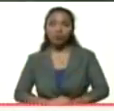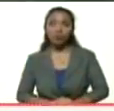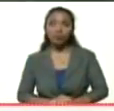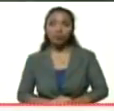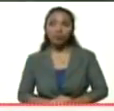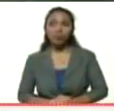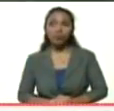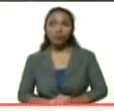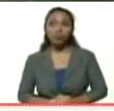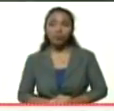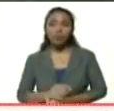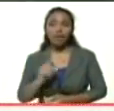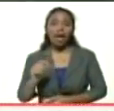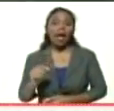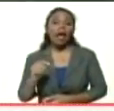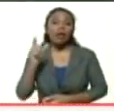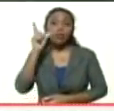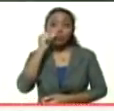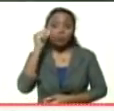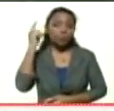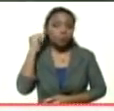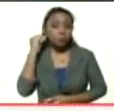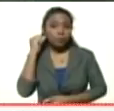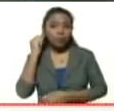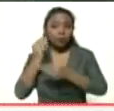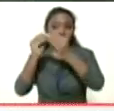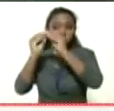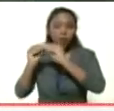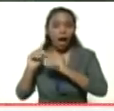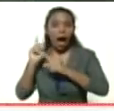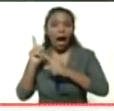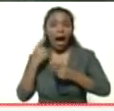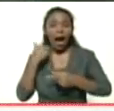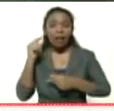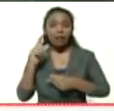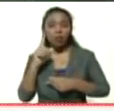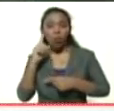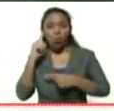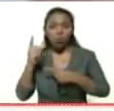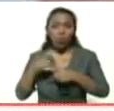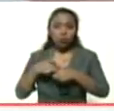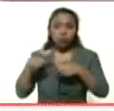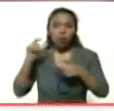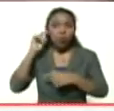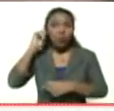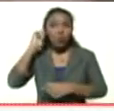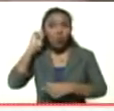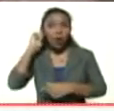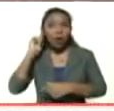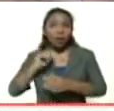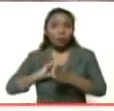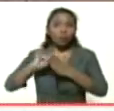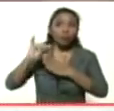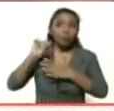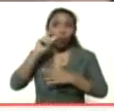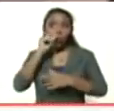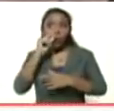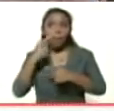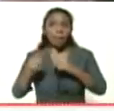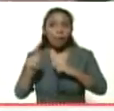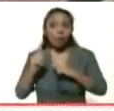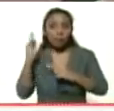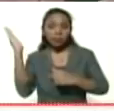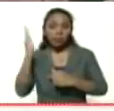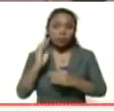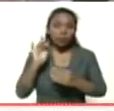El sexo ya se corrigió porque al principio había un discreto aumento de mujeres respecto a hombres, pero en la medida que han